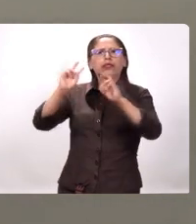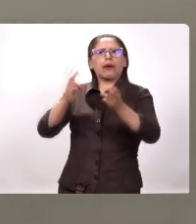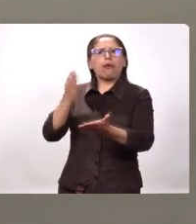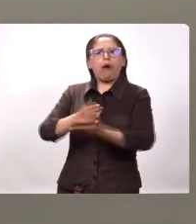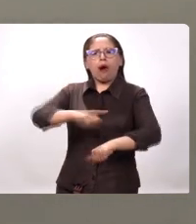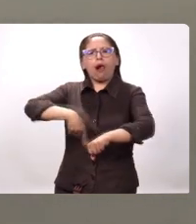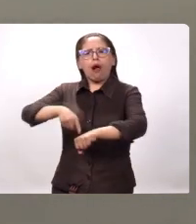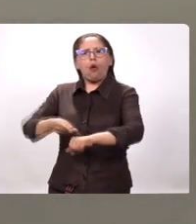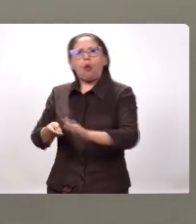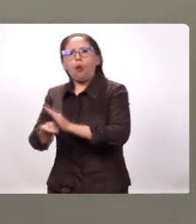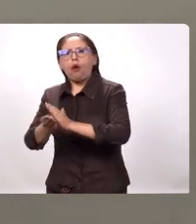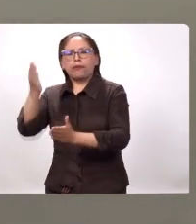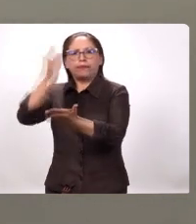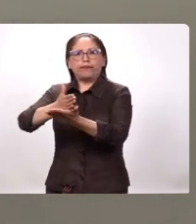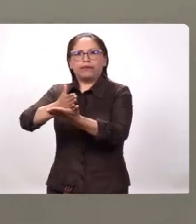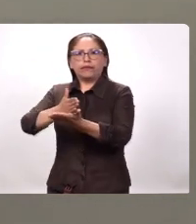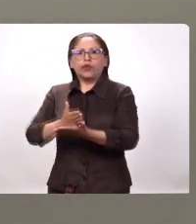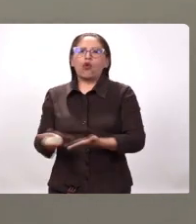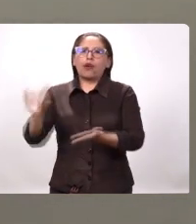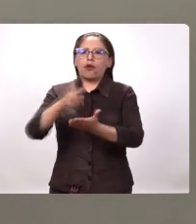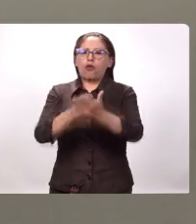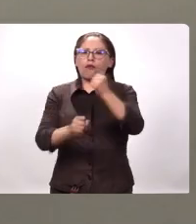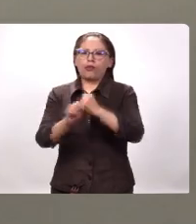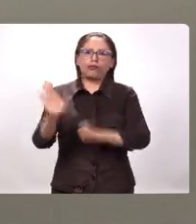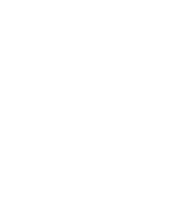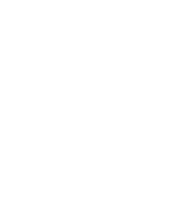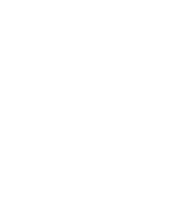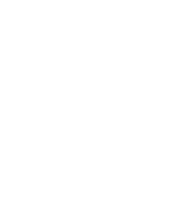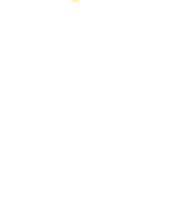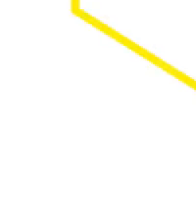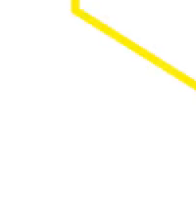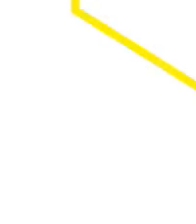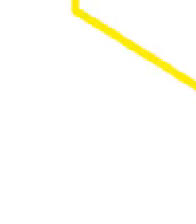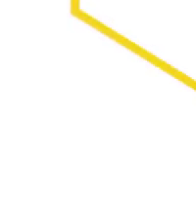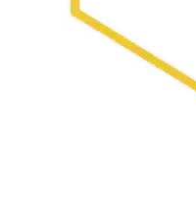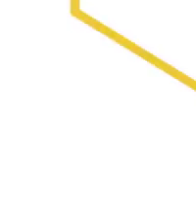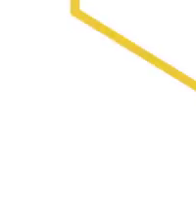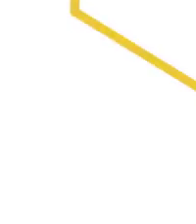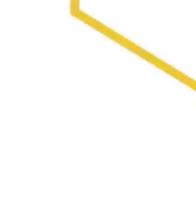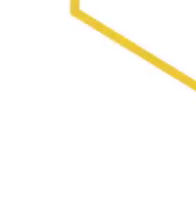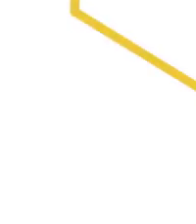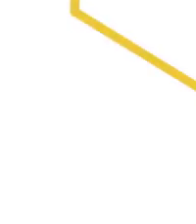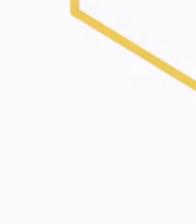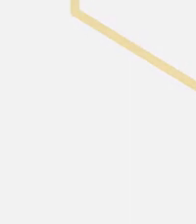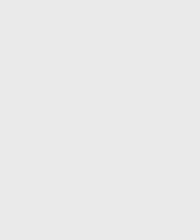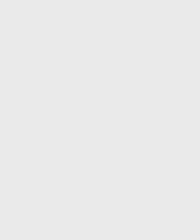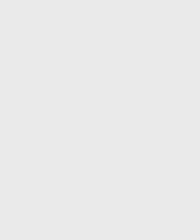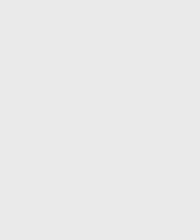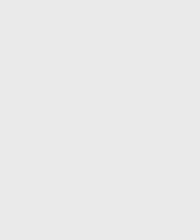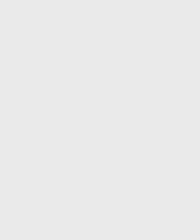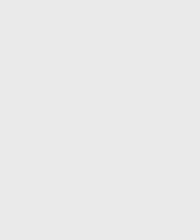la retardación de justicia y la corrupción. Recuperaré tu confianza. Elecciones Judiciales